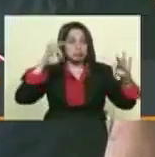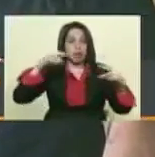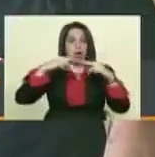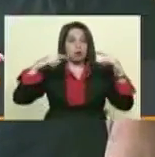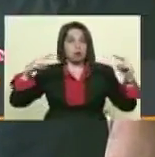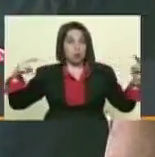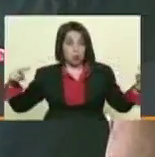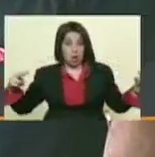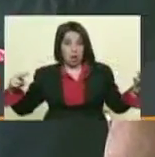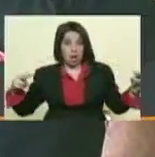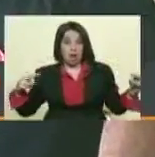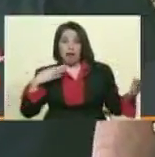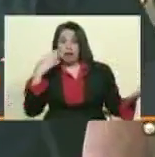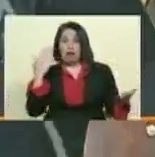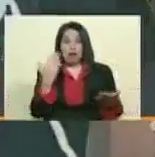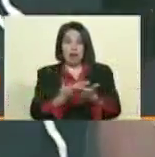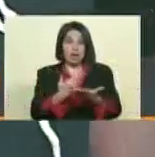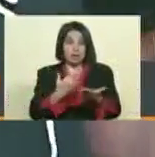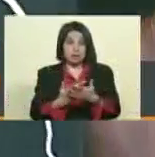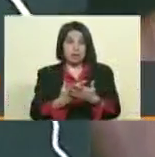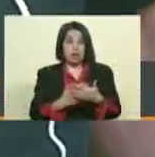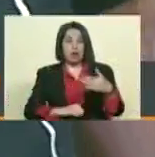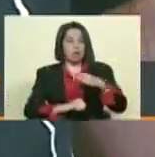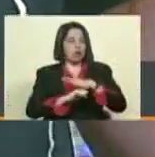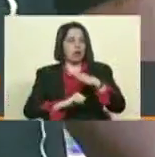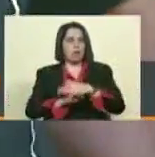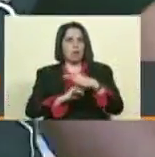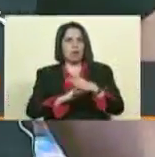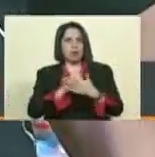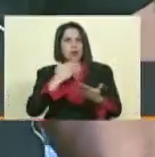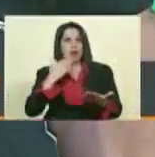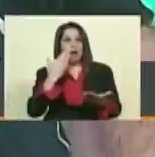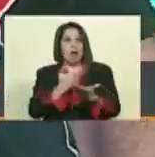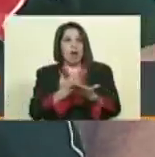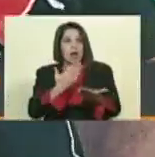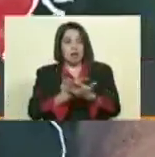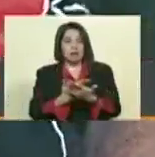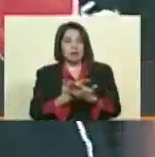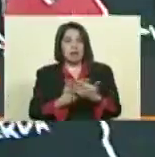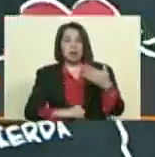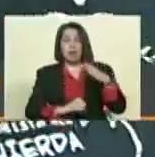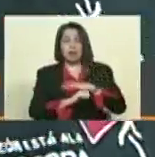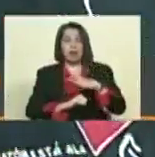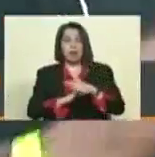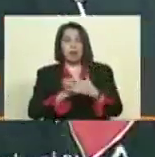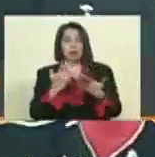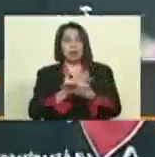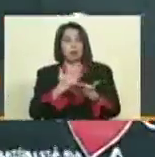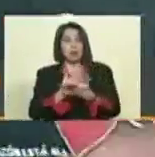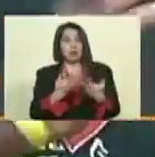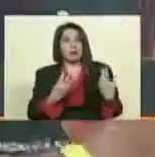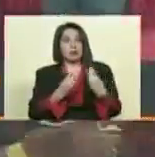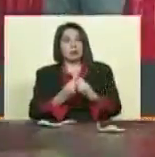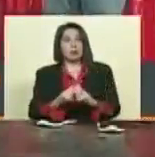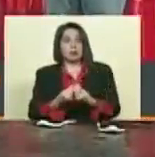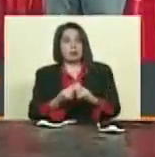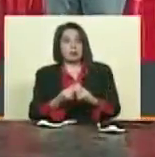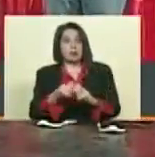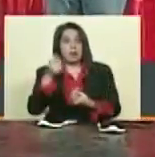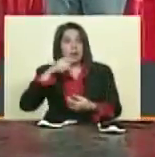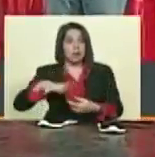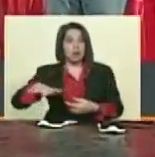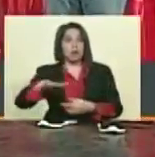decimos, Honduras, gracias por tanta solidaridad, gracias por tanto apoyo que estuvieron al pueblo hondureño.